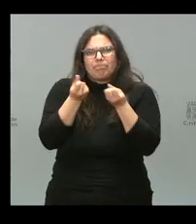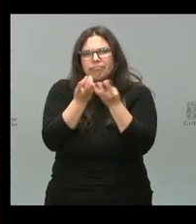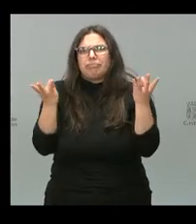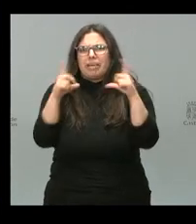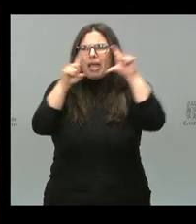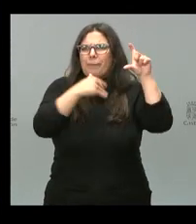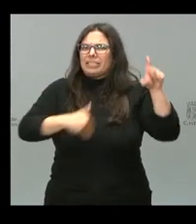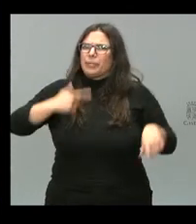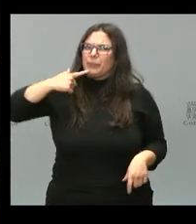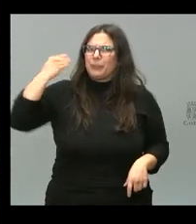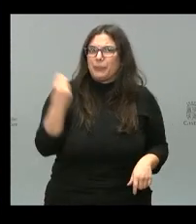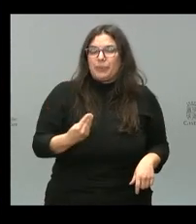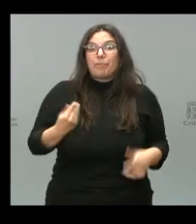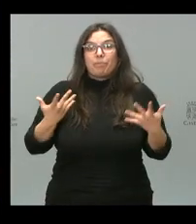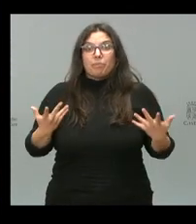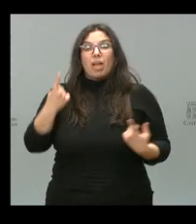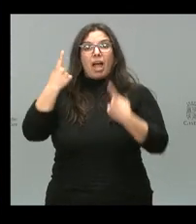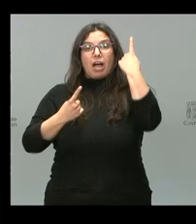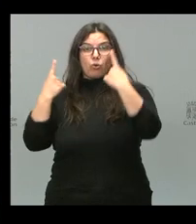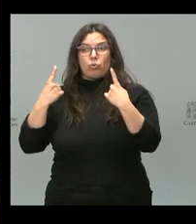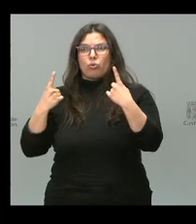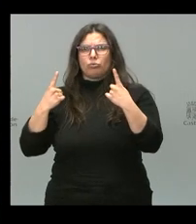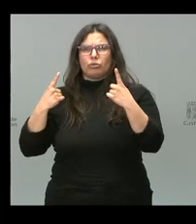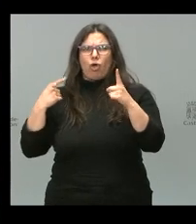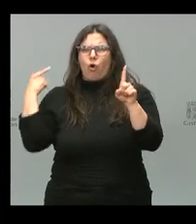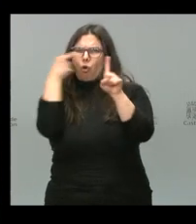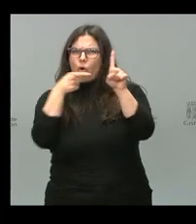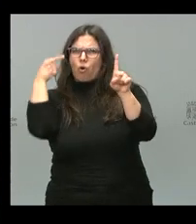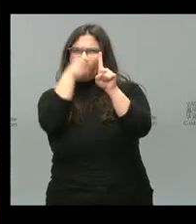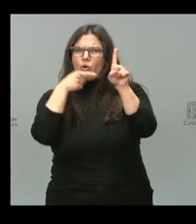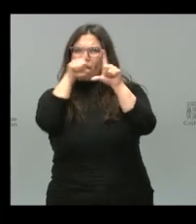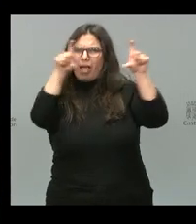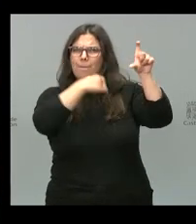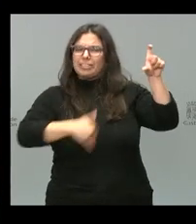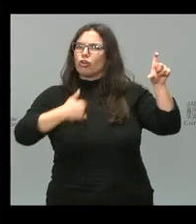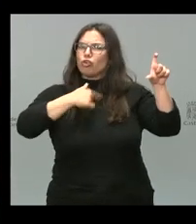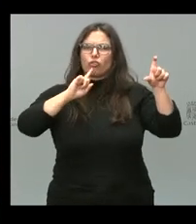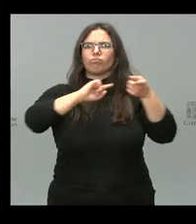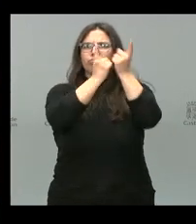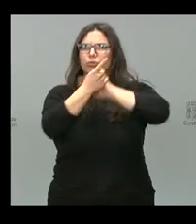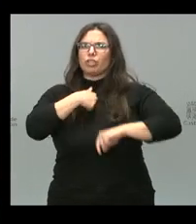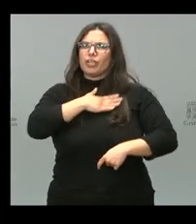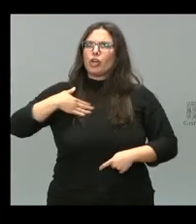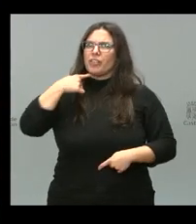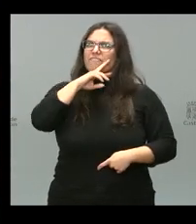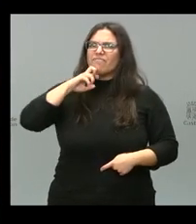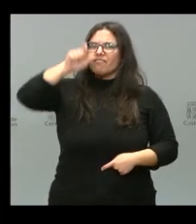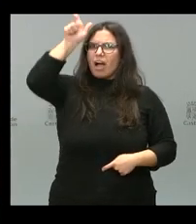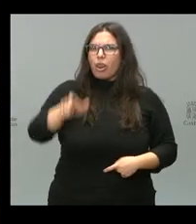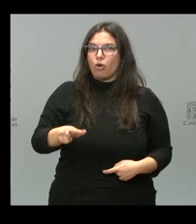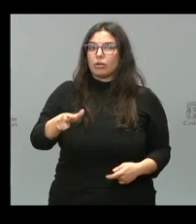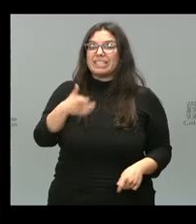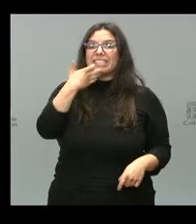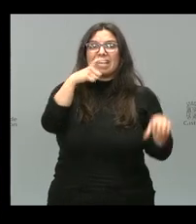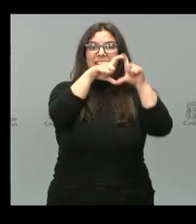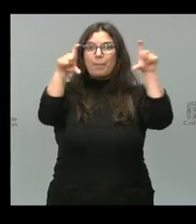buenos empresarios y frente a aquellos que atacan la labor del empresario yo lo quiero poner en valor sin empresas